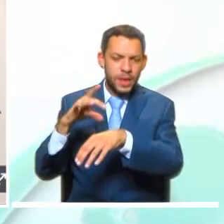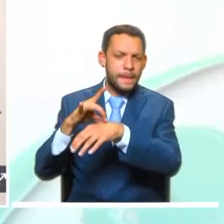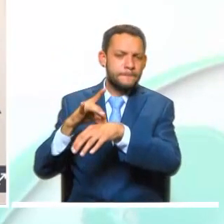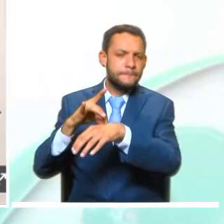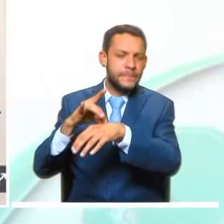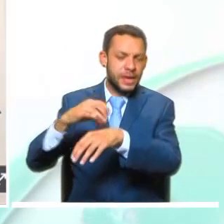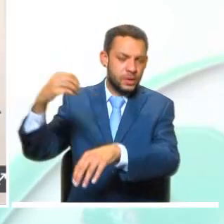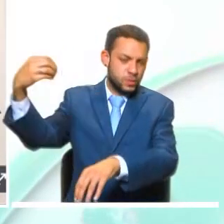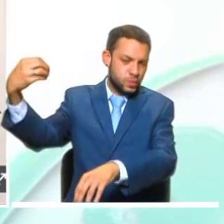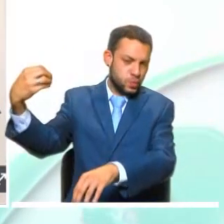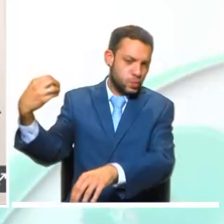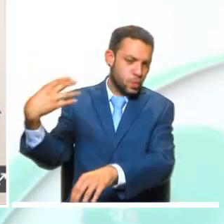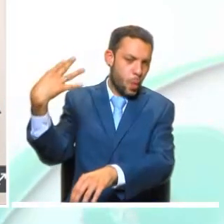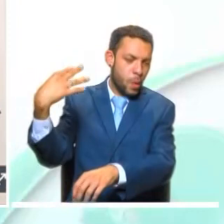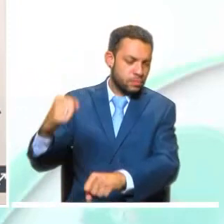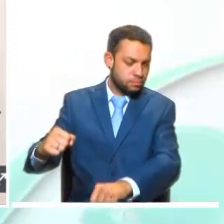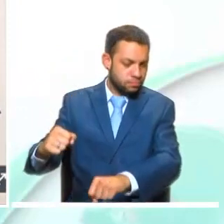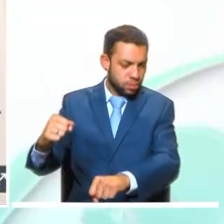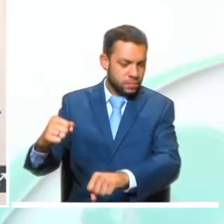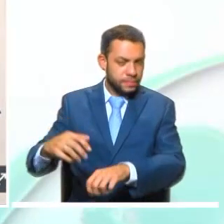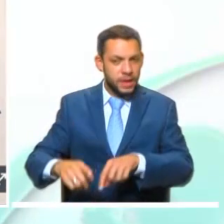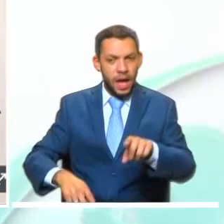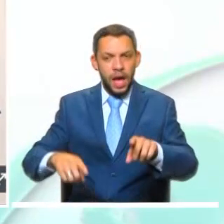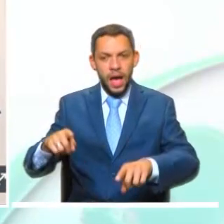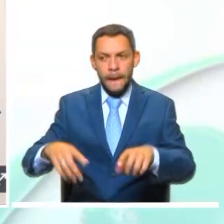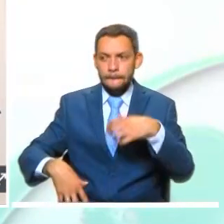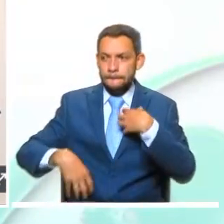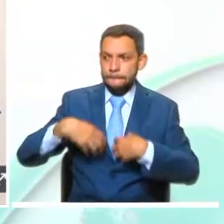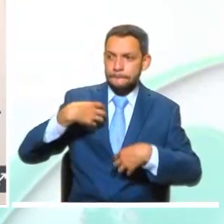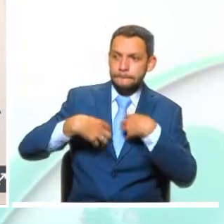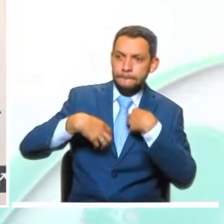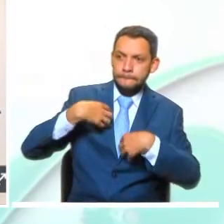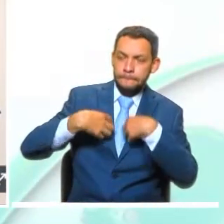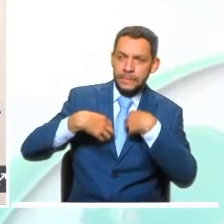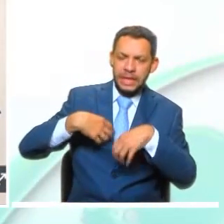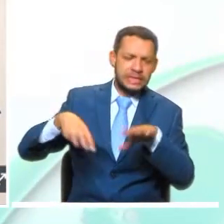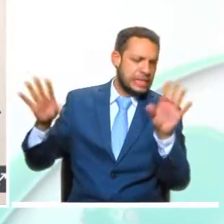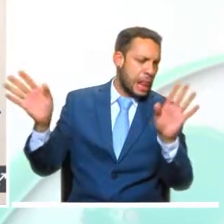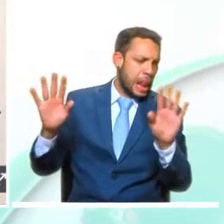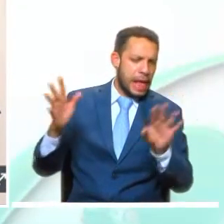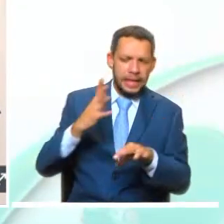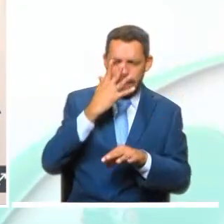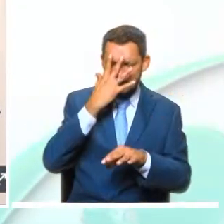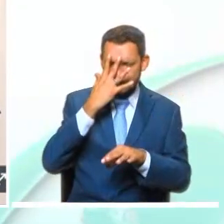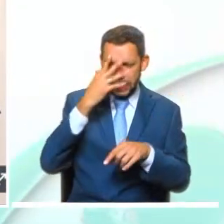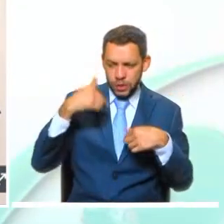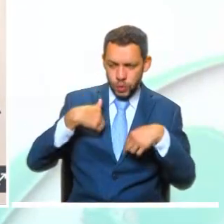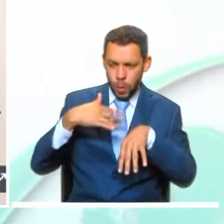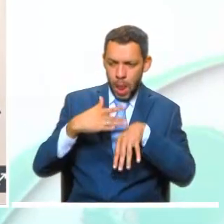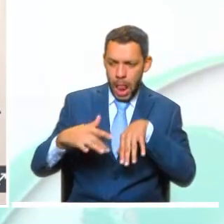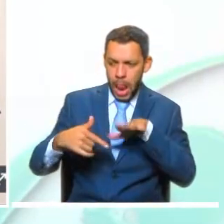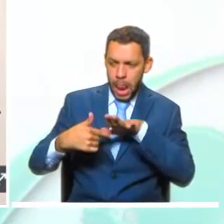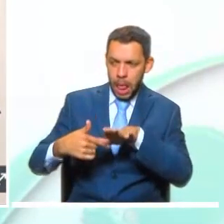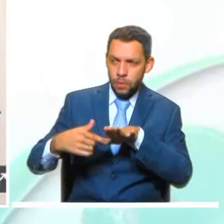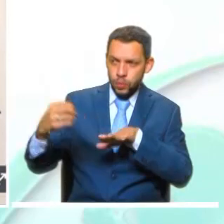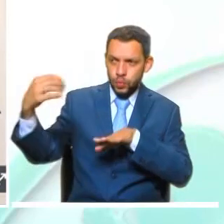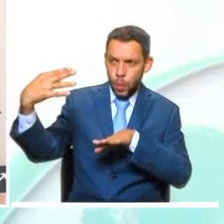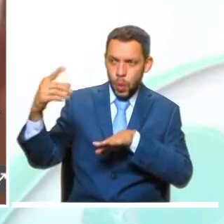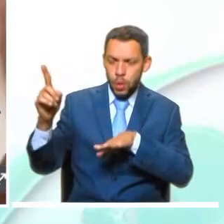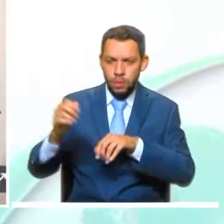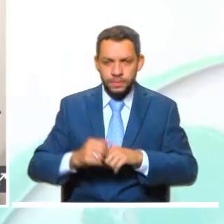mejor no tengamos más prebendas con el pudor por favor que la salud